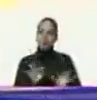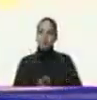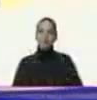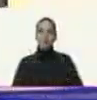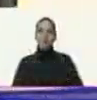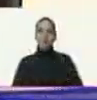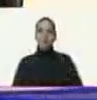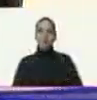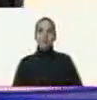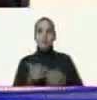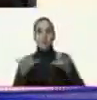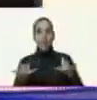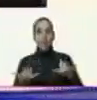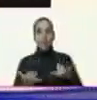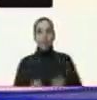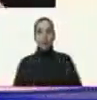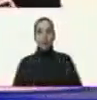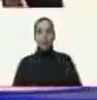Bueno,